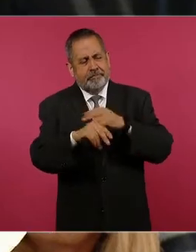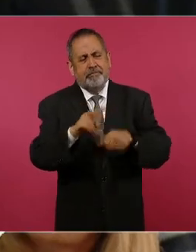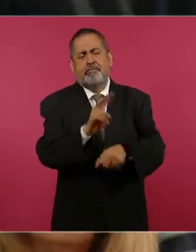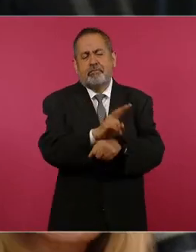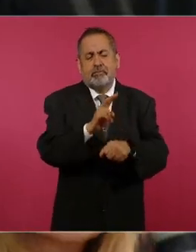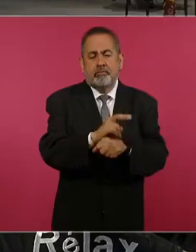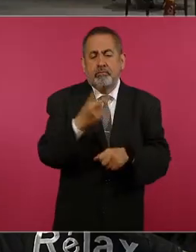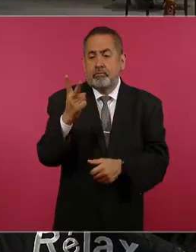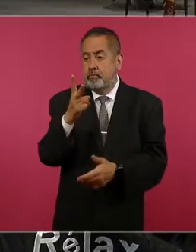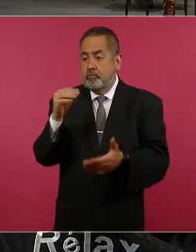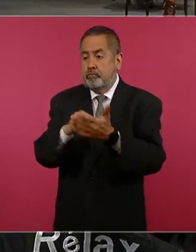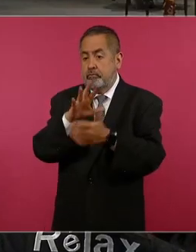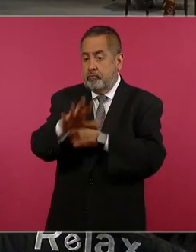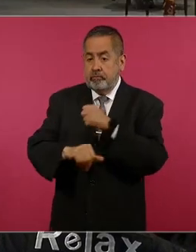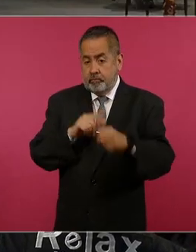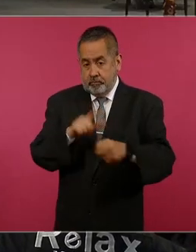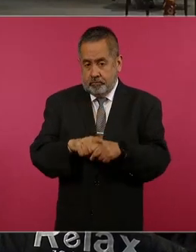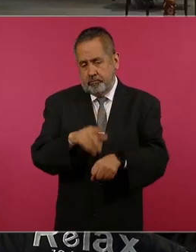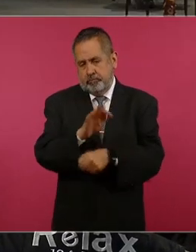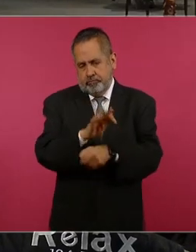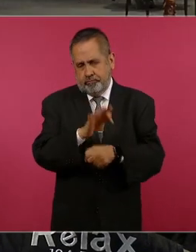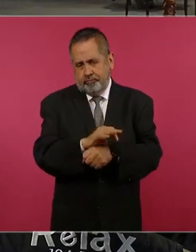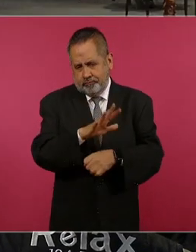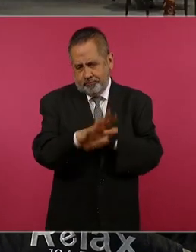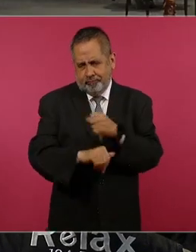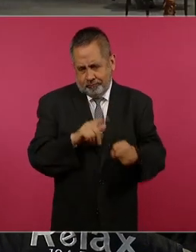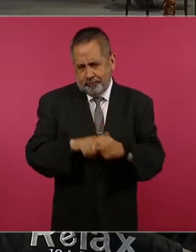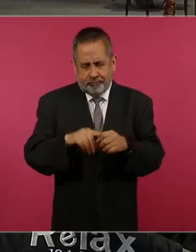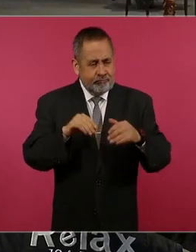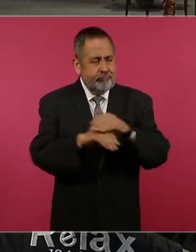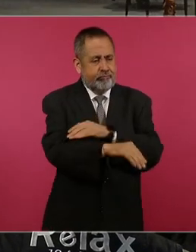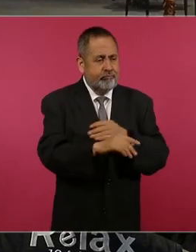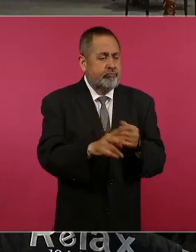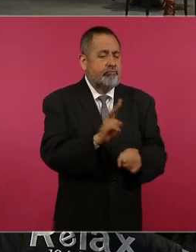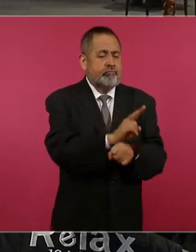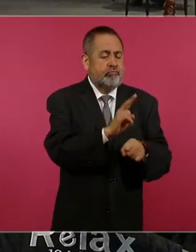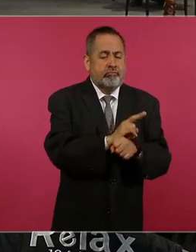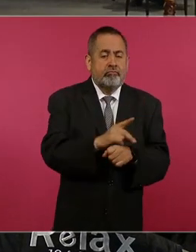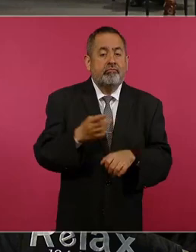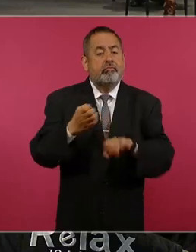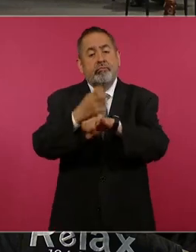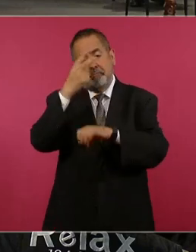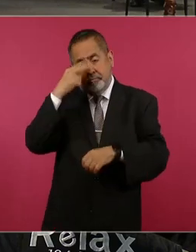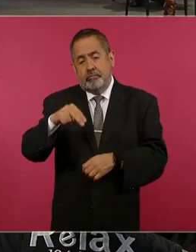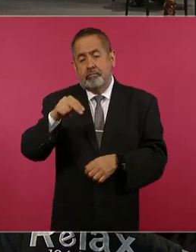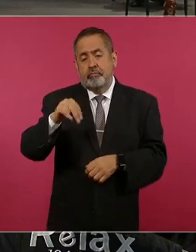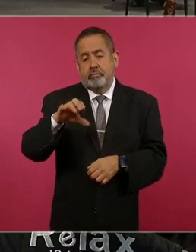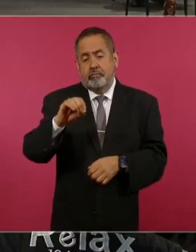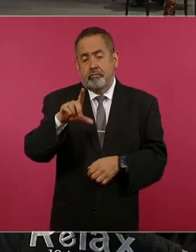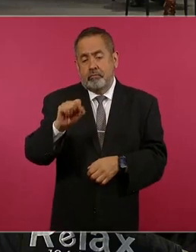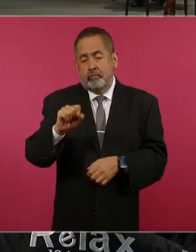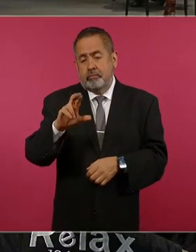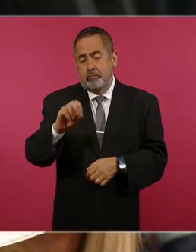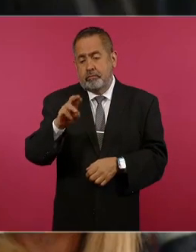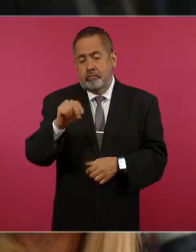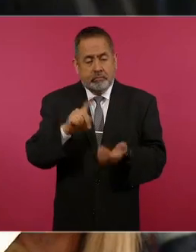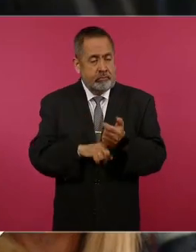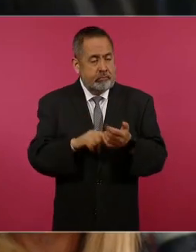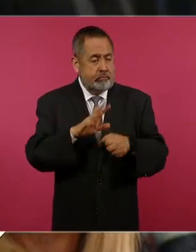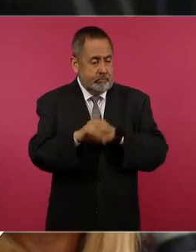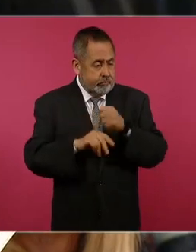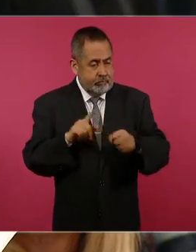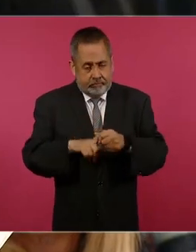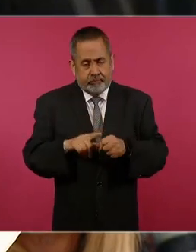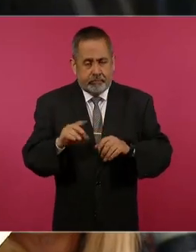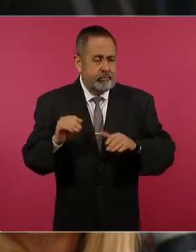a su resguardo, de protección animal, en el Estado de México, en Nicolás Romero, donde ellos, de todo lo que